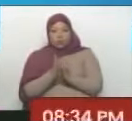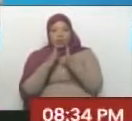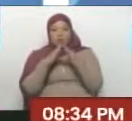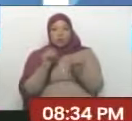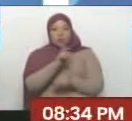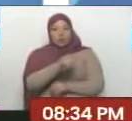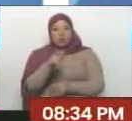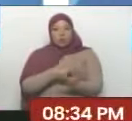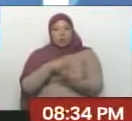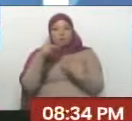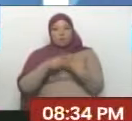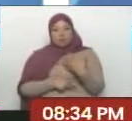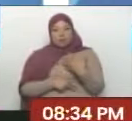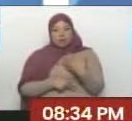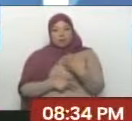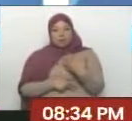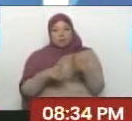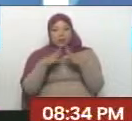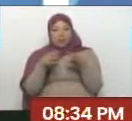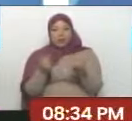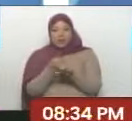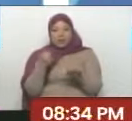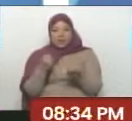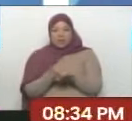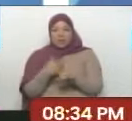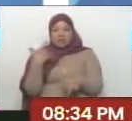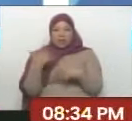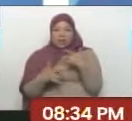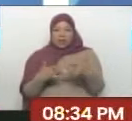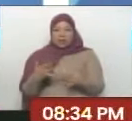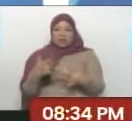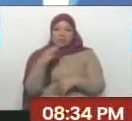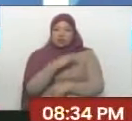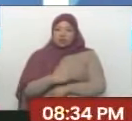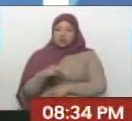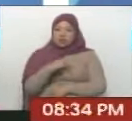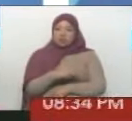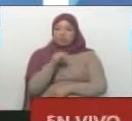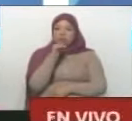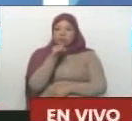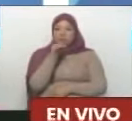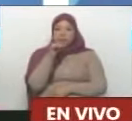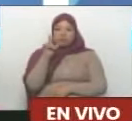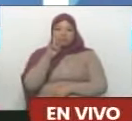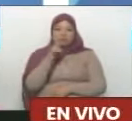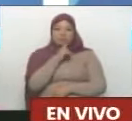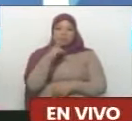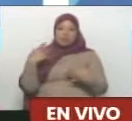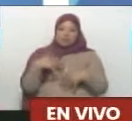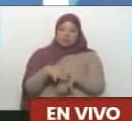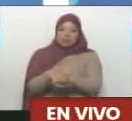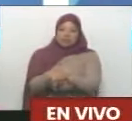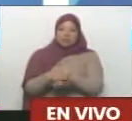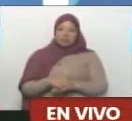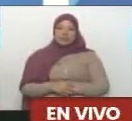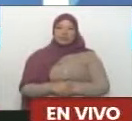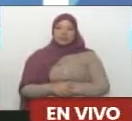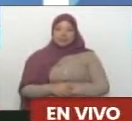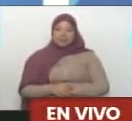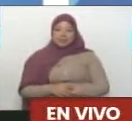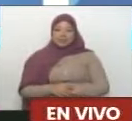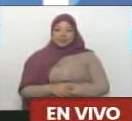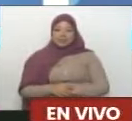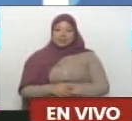todos estos planes y todas estas misiones que voy a nombrar deben integrarse